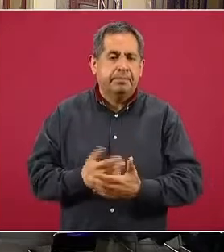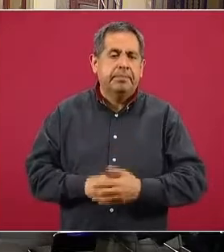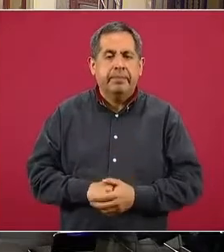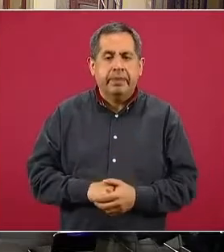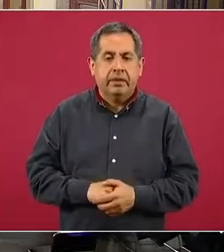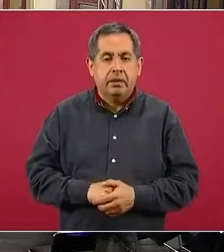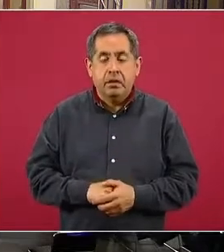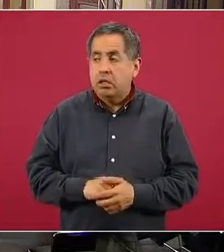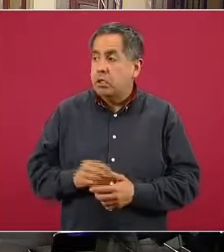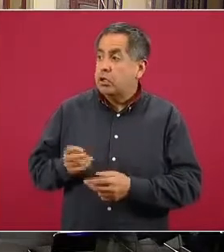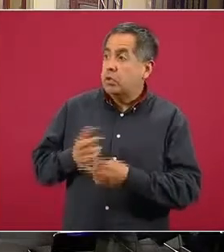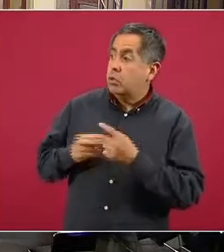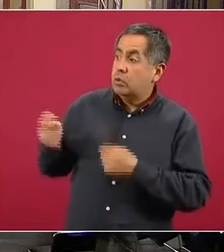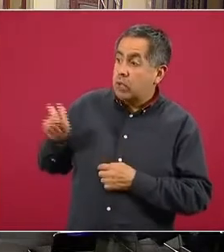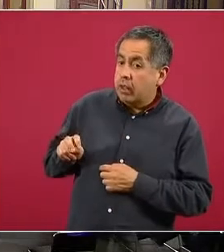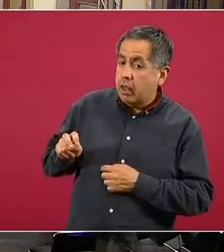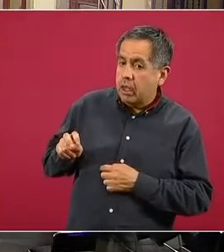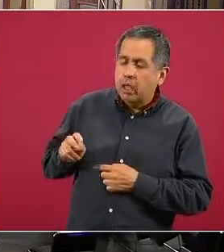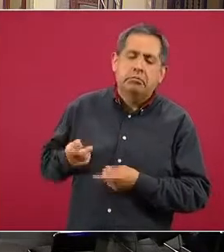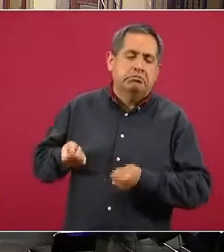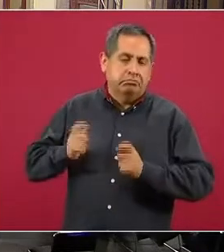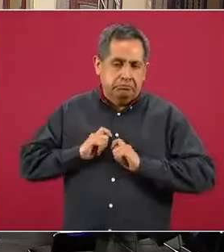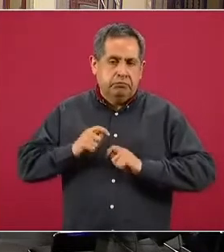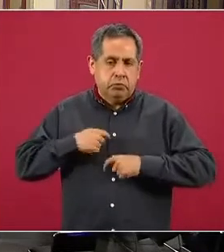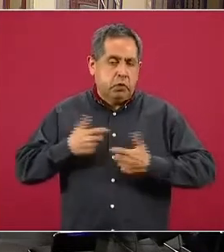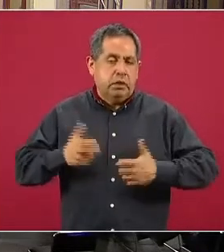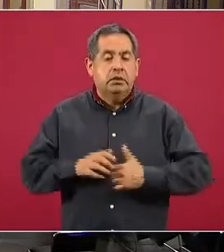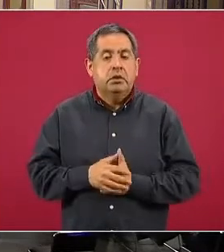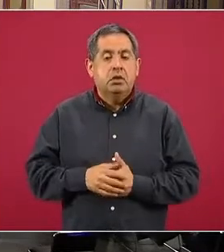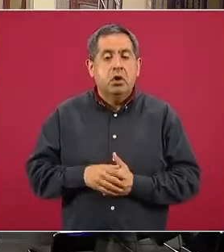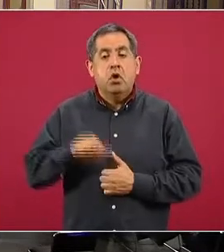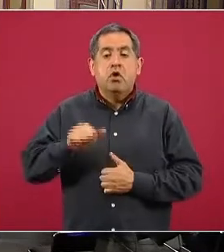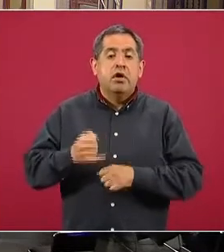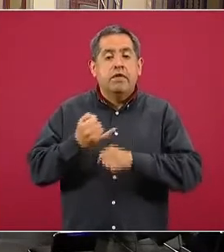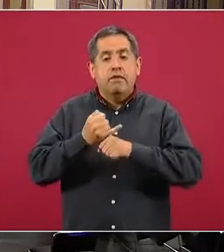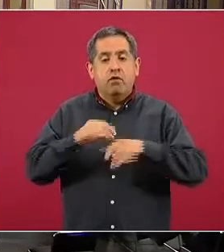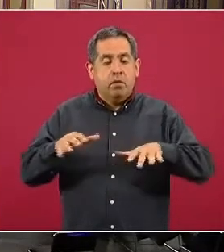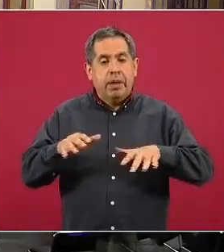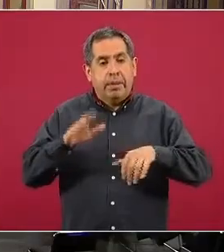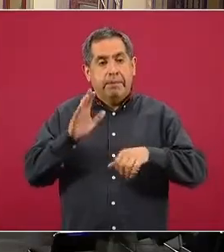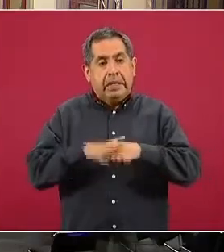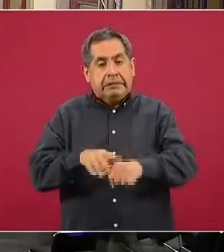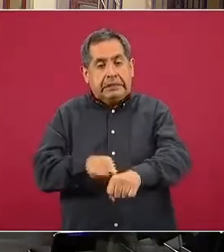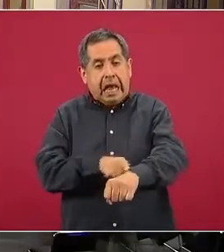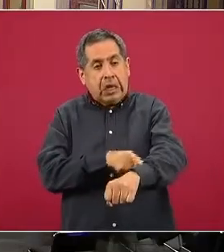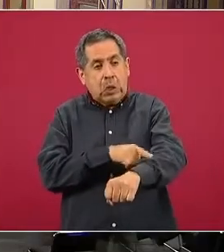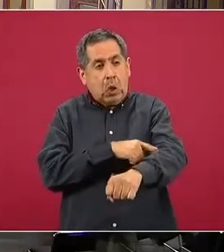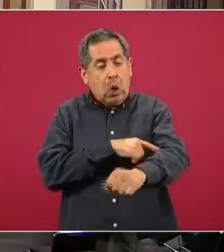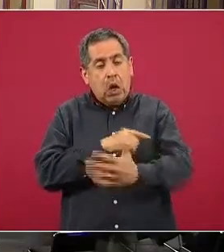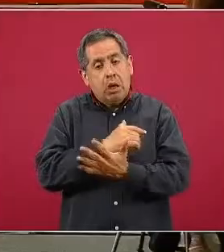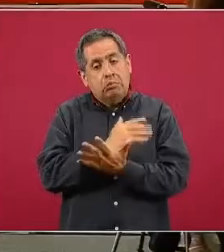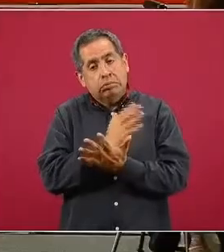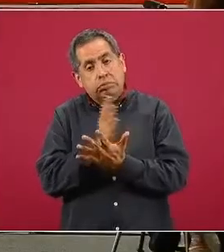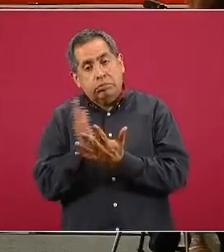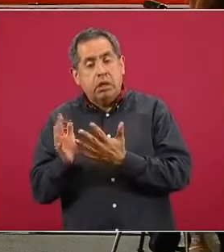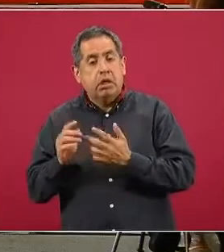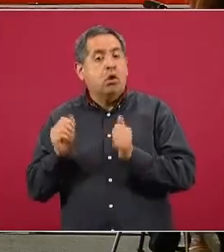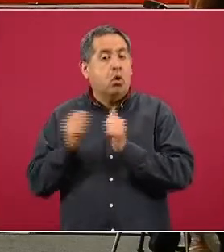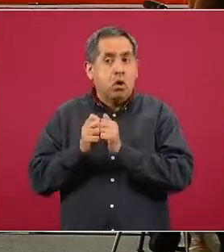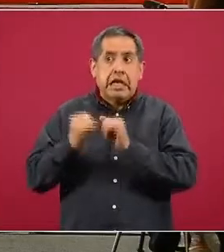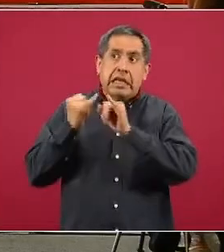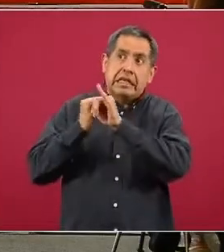no alcanzan a llegar, pues lo presento yo. Hoy tenemos un informe técnico un tanto amplio, tenemos la información